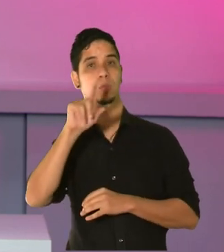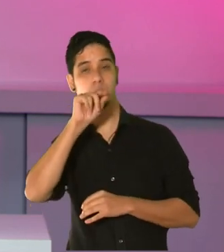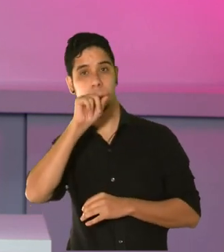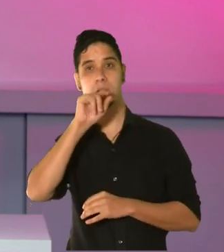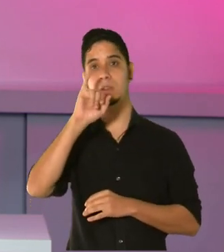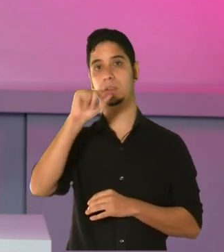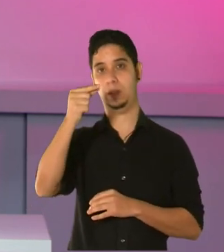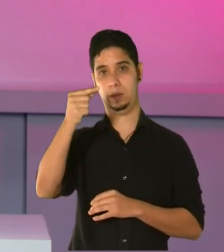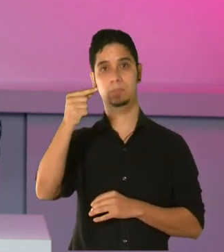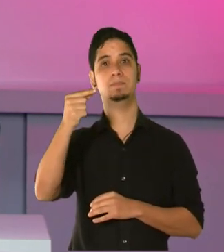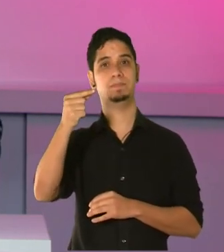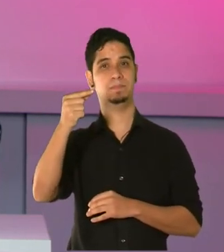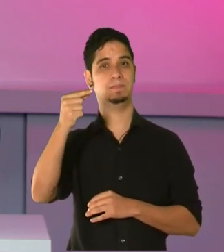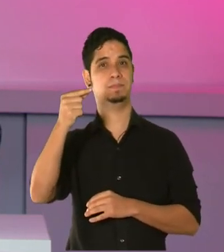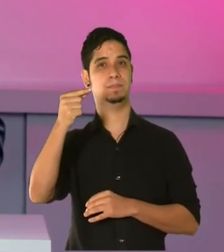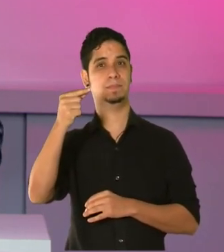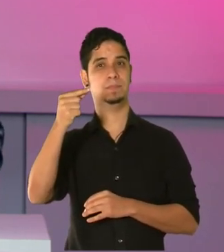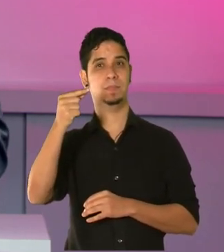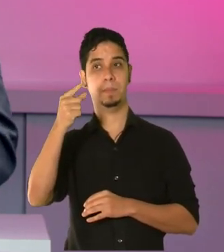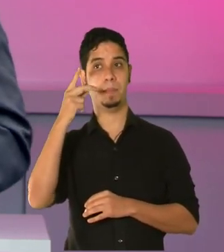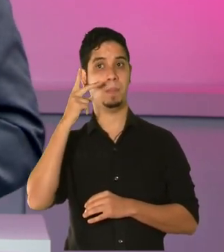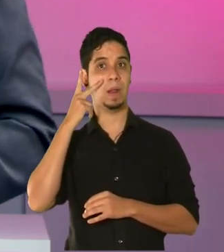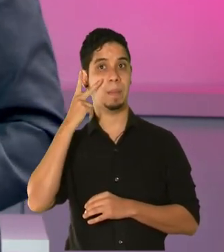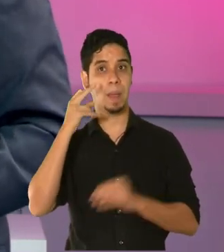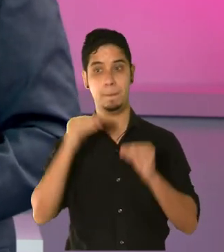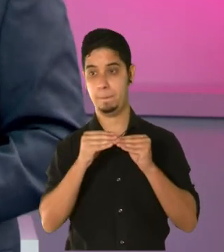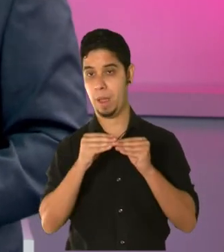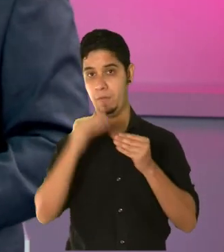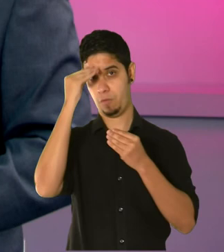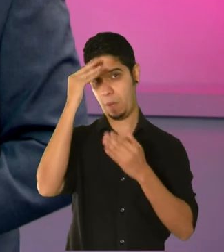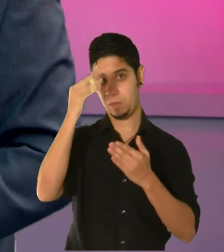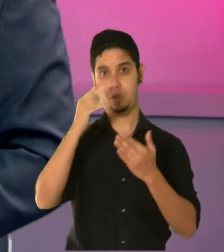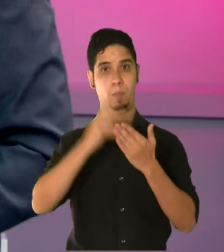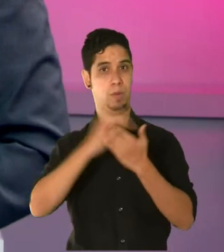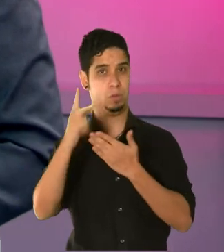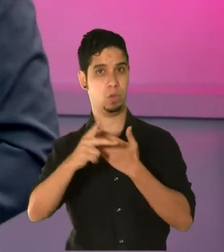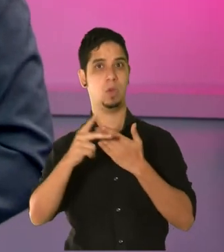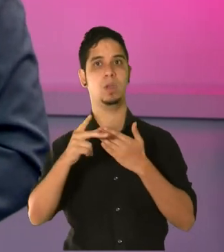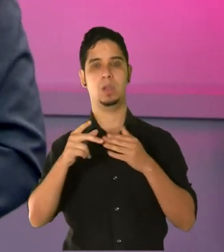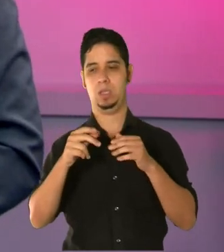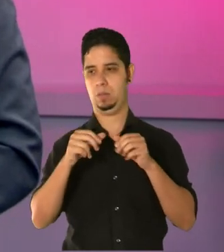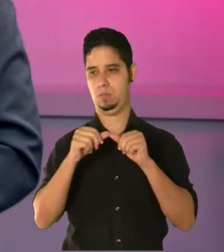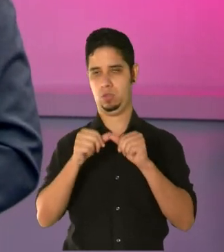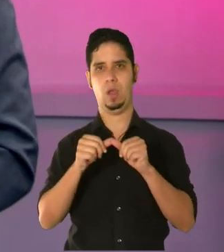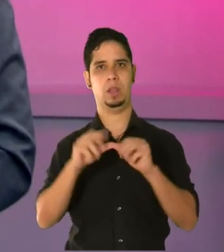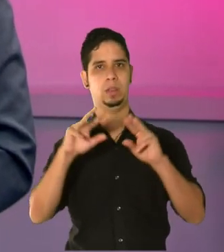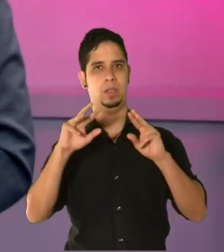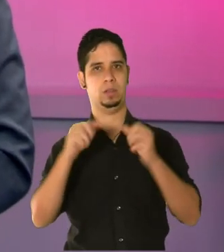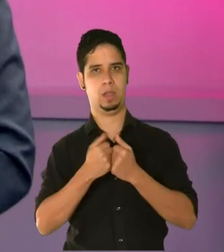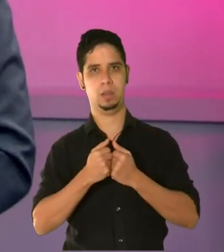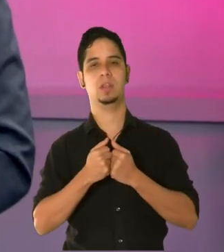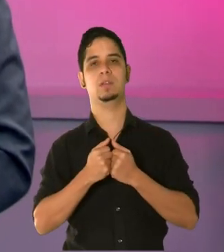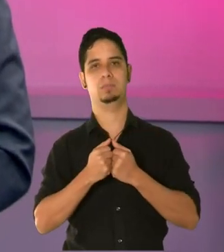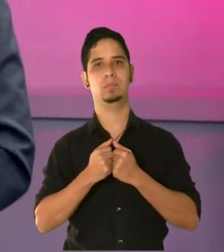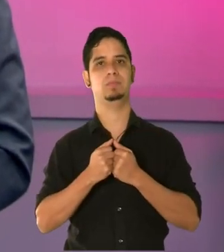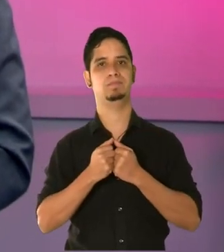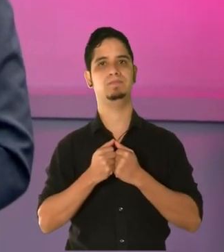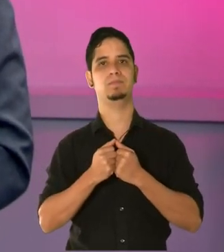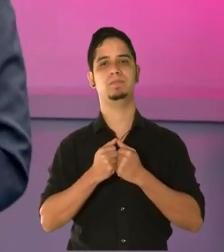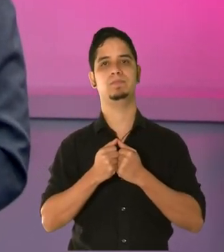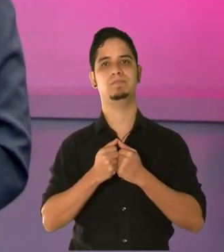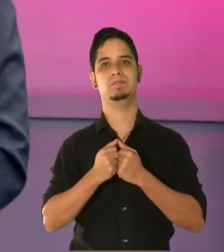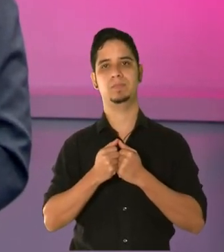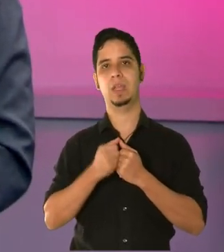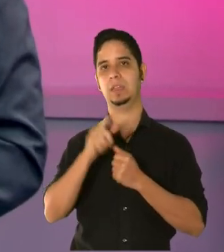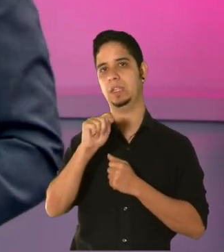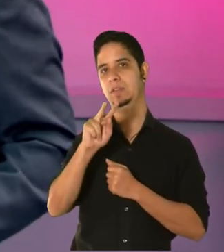instagram a ver este y otros proyectos para compartirlo y mantener vivo este taller noticia y 360 dólares radio y